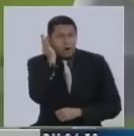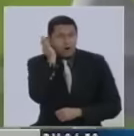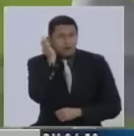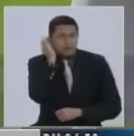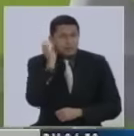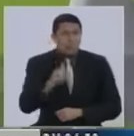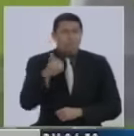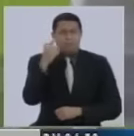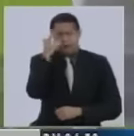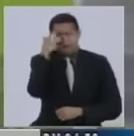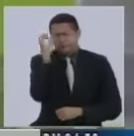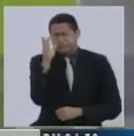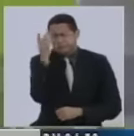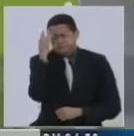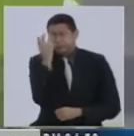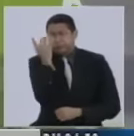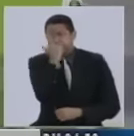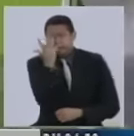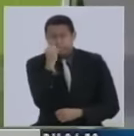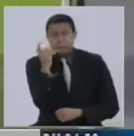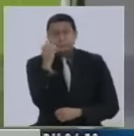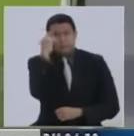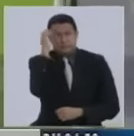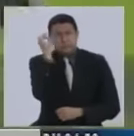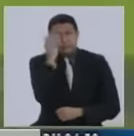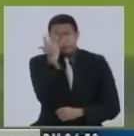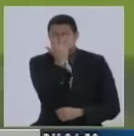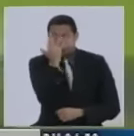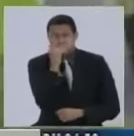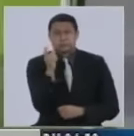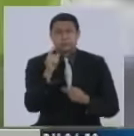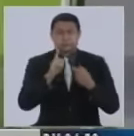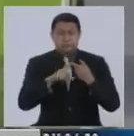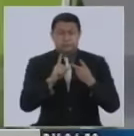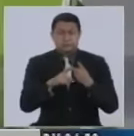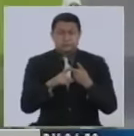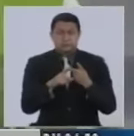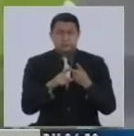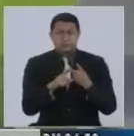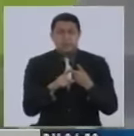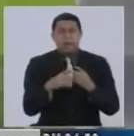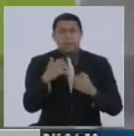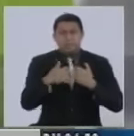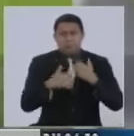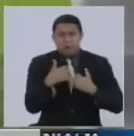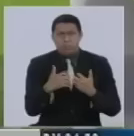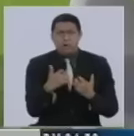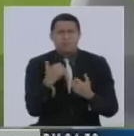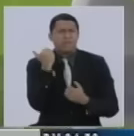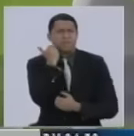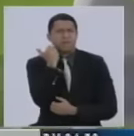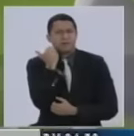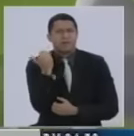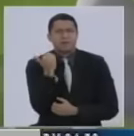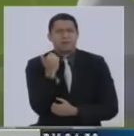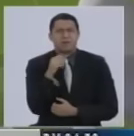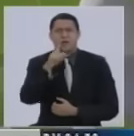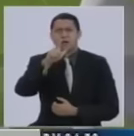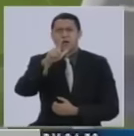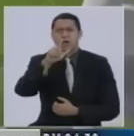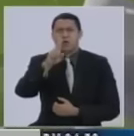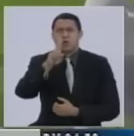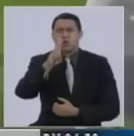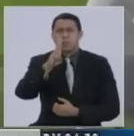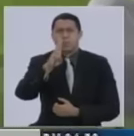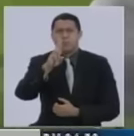le da más migraña por ejemplo eh Hay complicaciones de enfermedades como el lupus que son